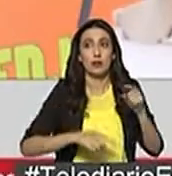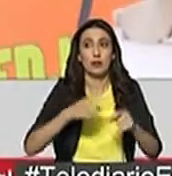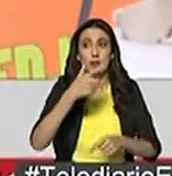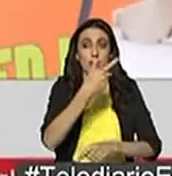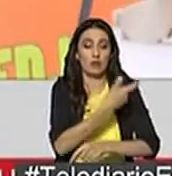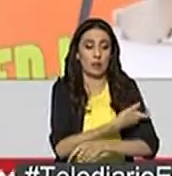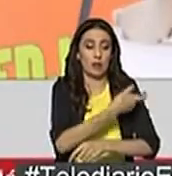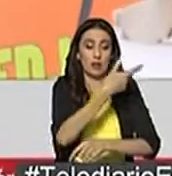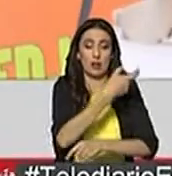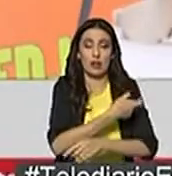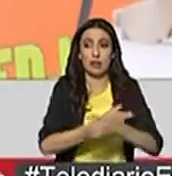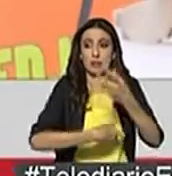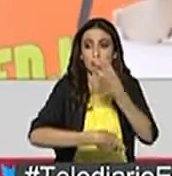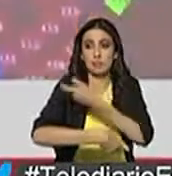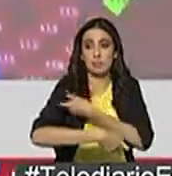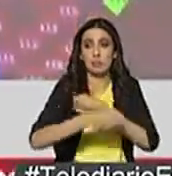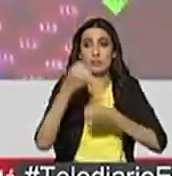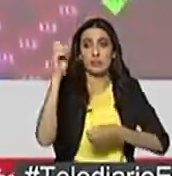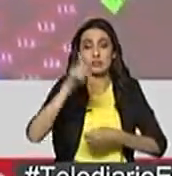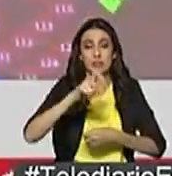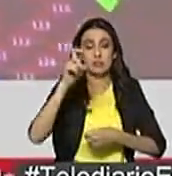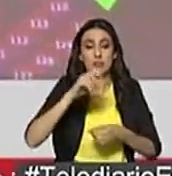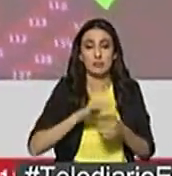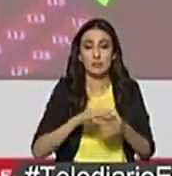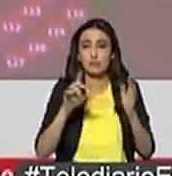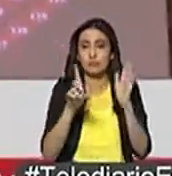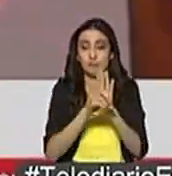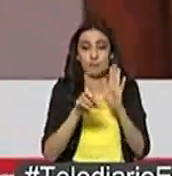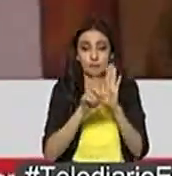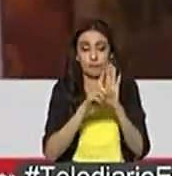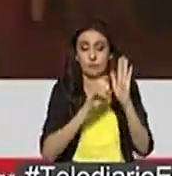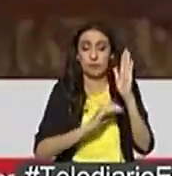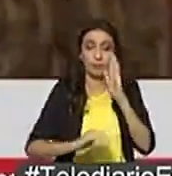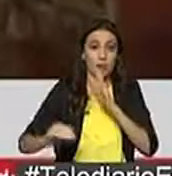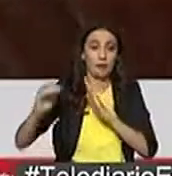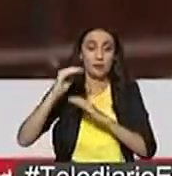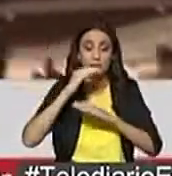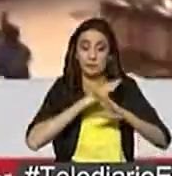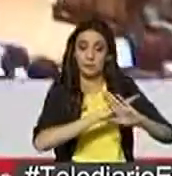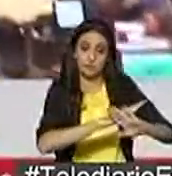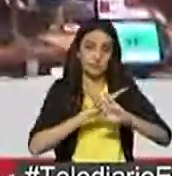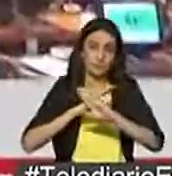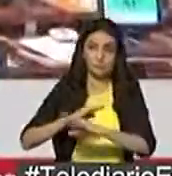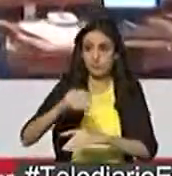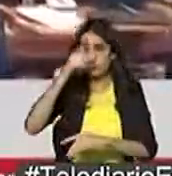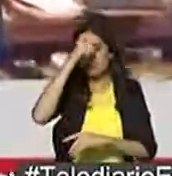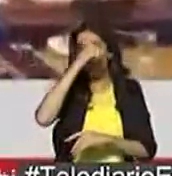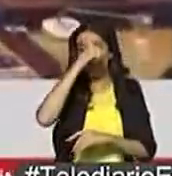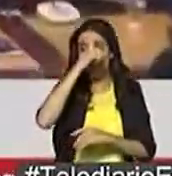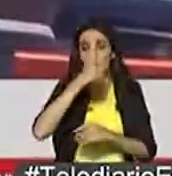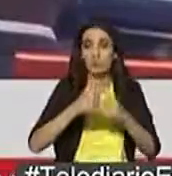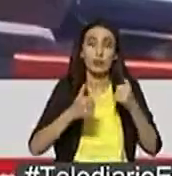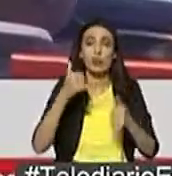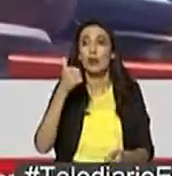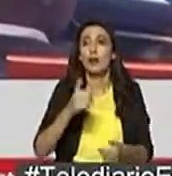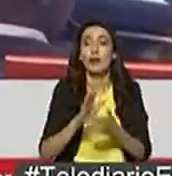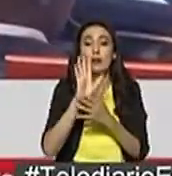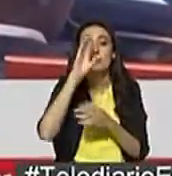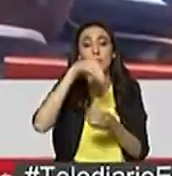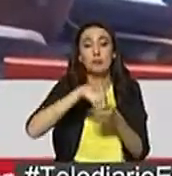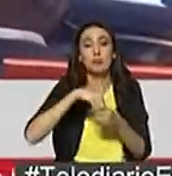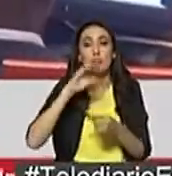yo necesito para poner mi insulina. La ley de crecimiento económico que fue rechazada este último domingo por la Asamblea Nacional contemplaba